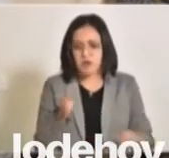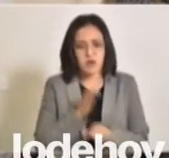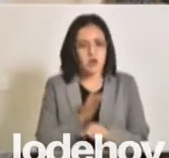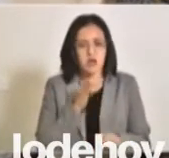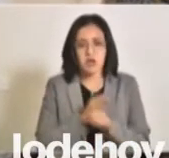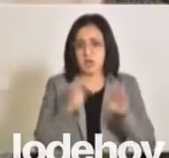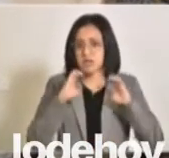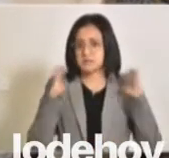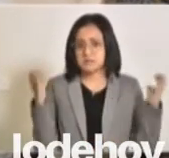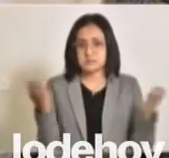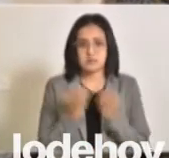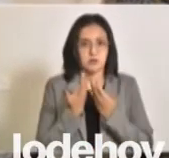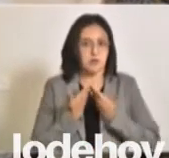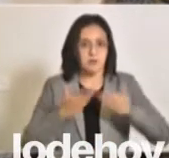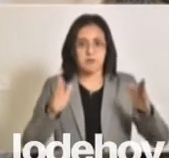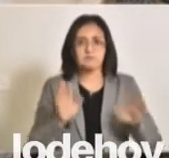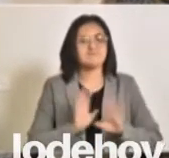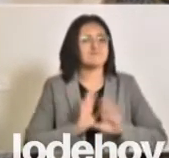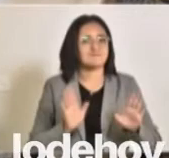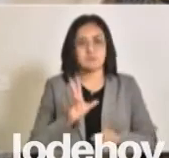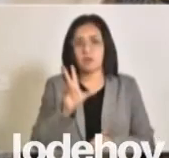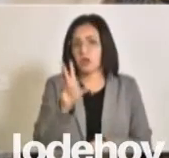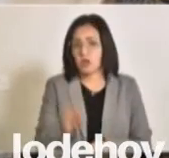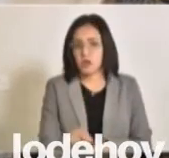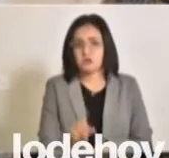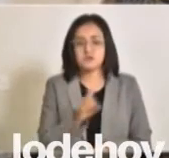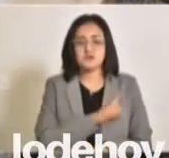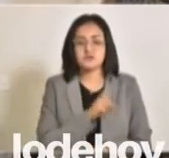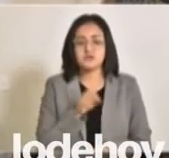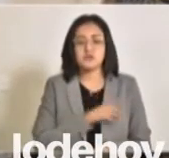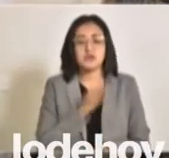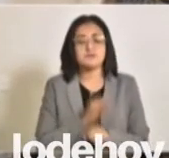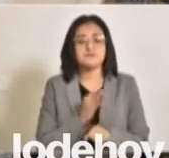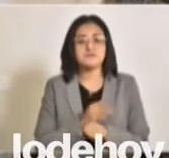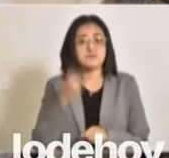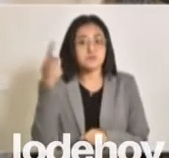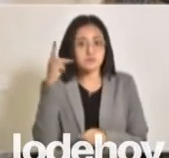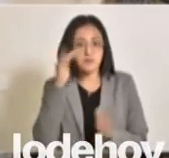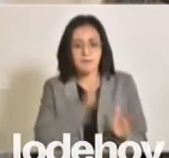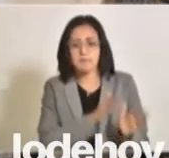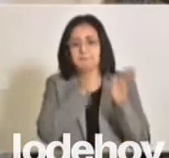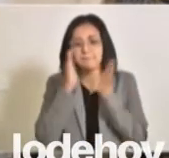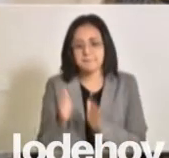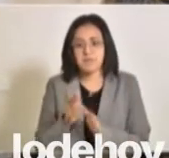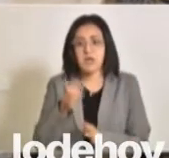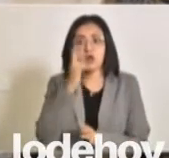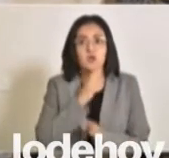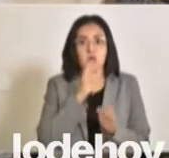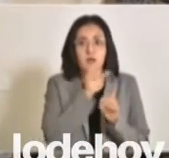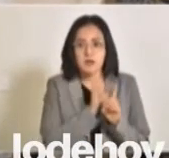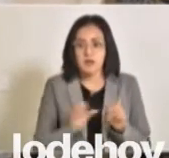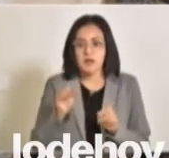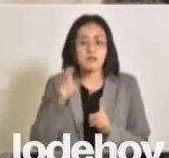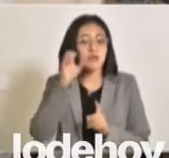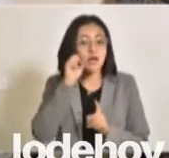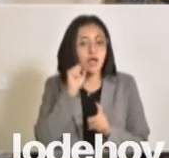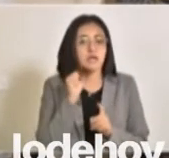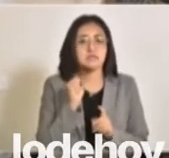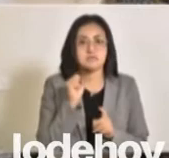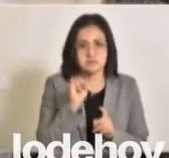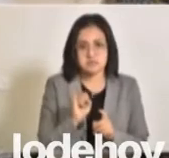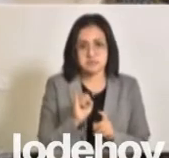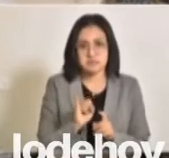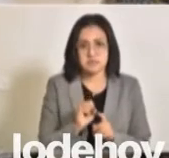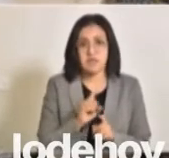los estadios no no no no todo va a depender que pasen porque puebla pase de rojo a naranja y que